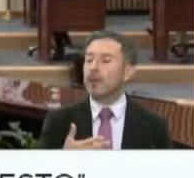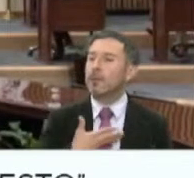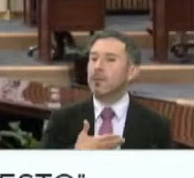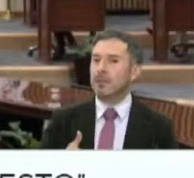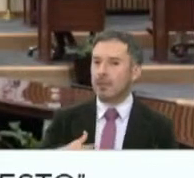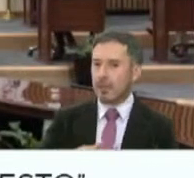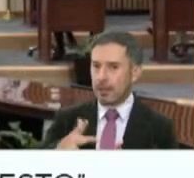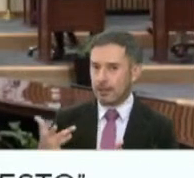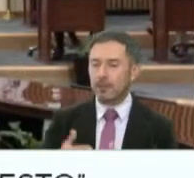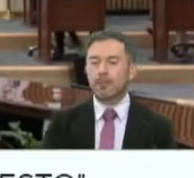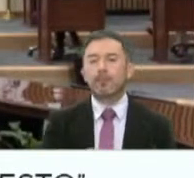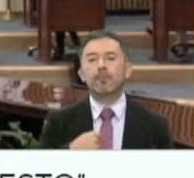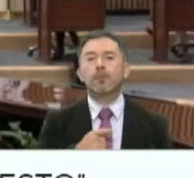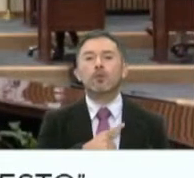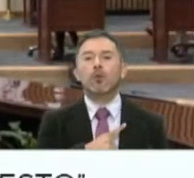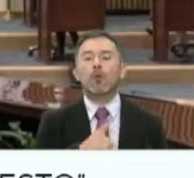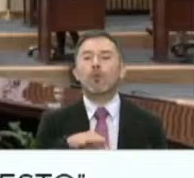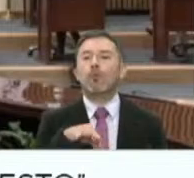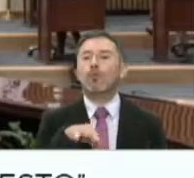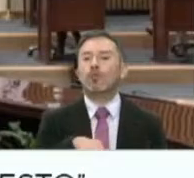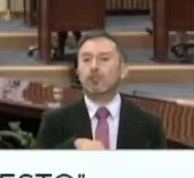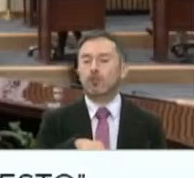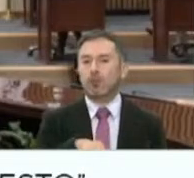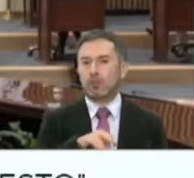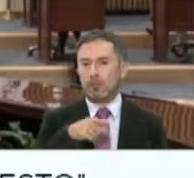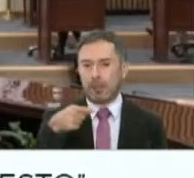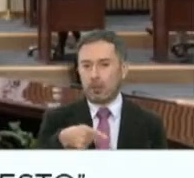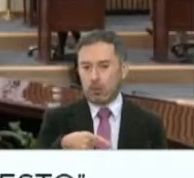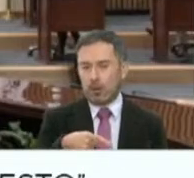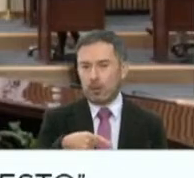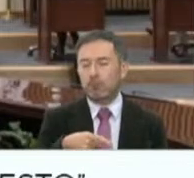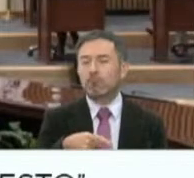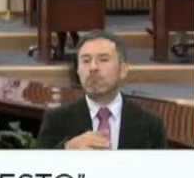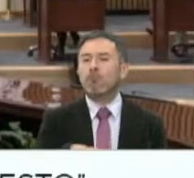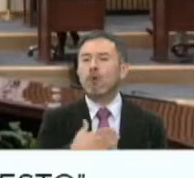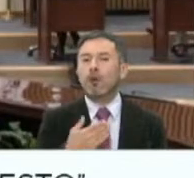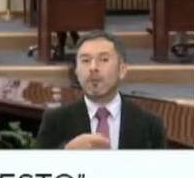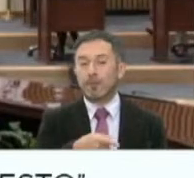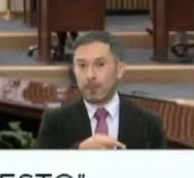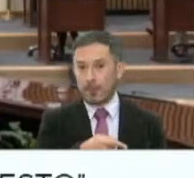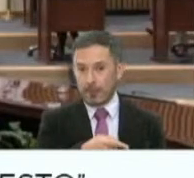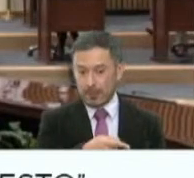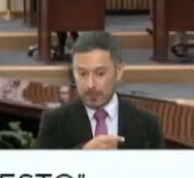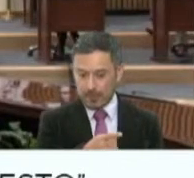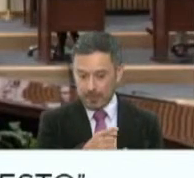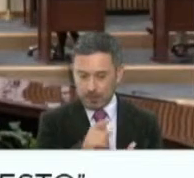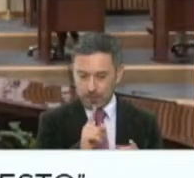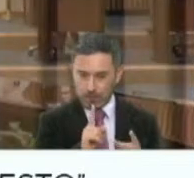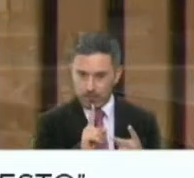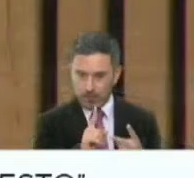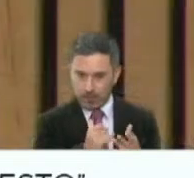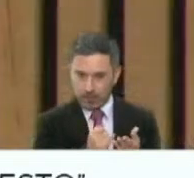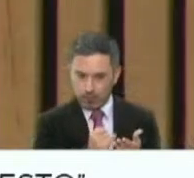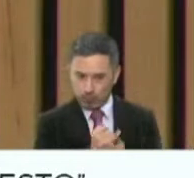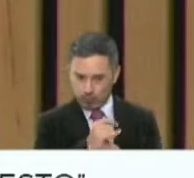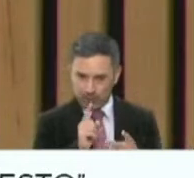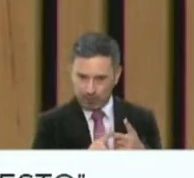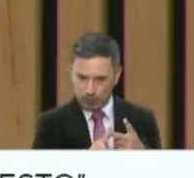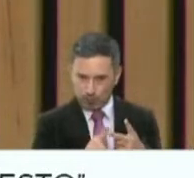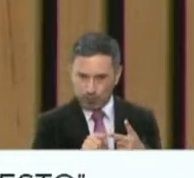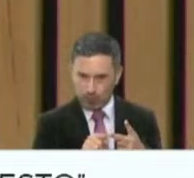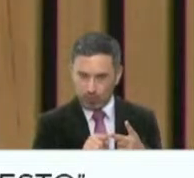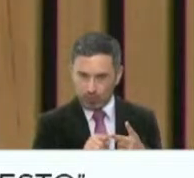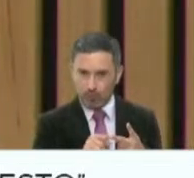Cámara de Diputados no los otorgó. Al no otorgar, la Cámara de Diputados solo le otorgó al INE 800 millones. Al no otorgar